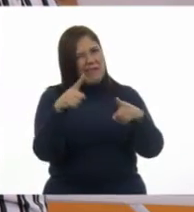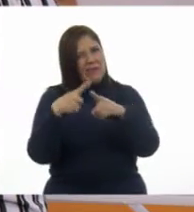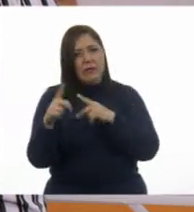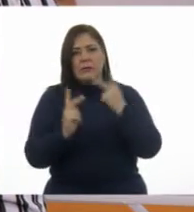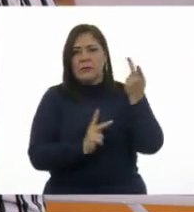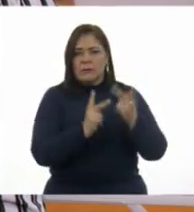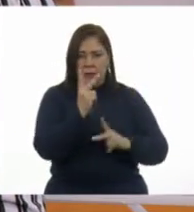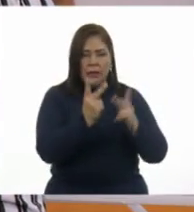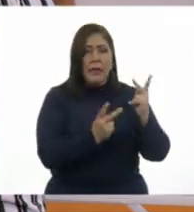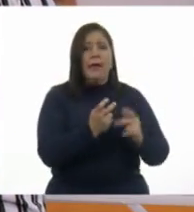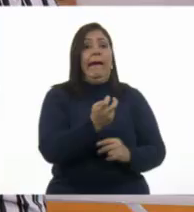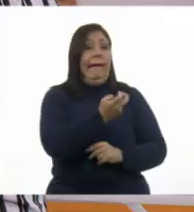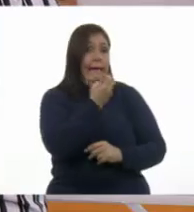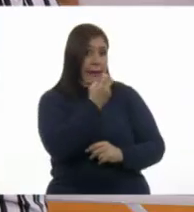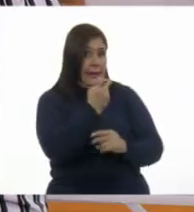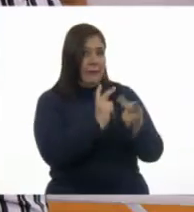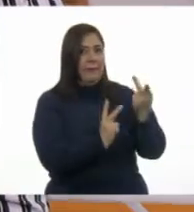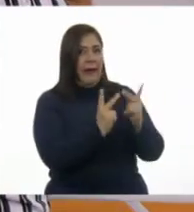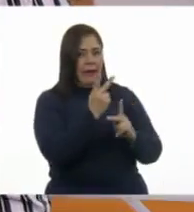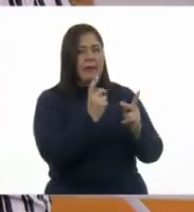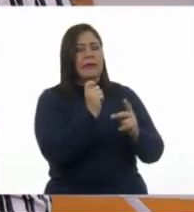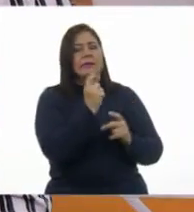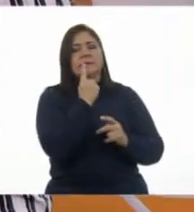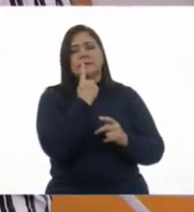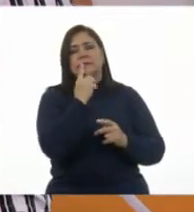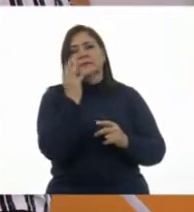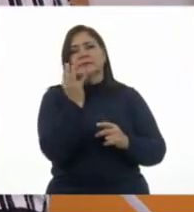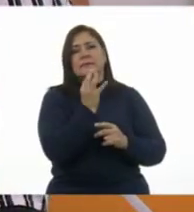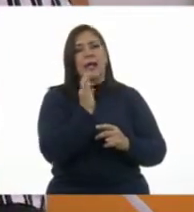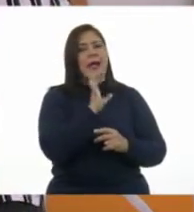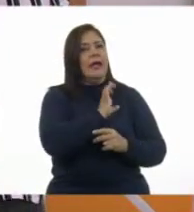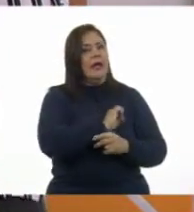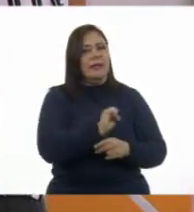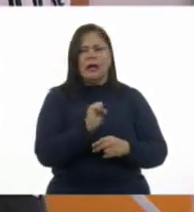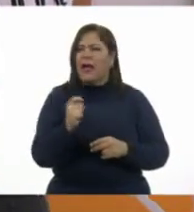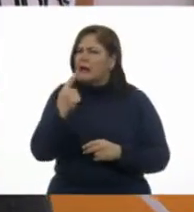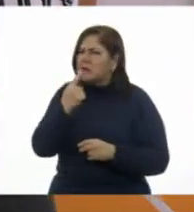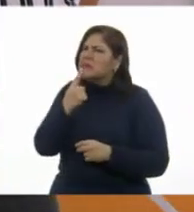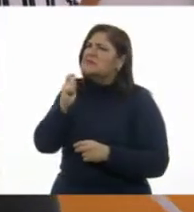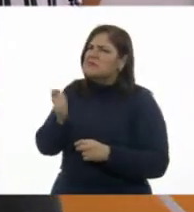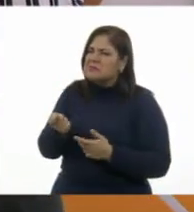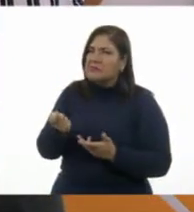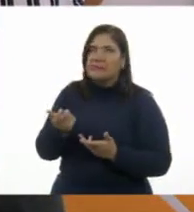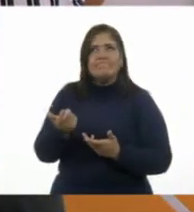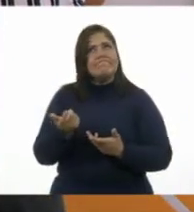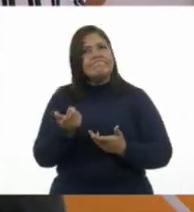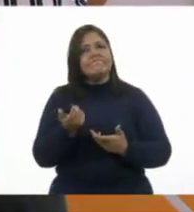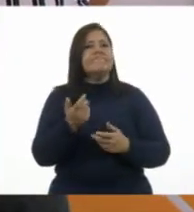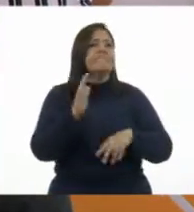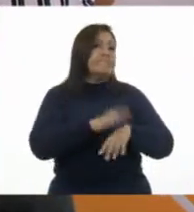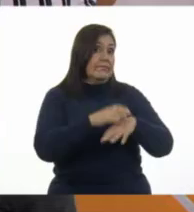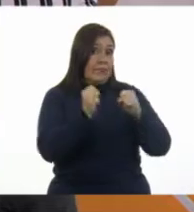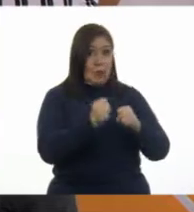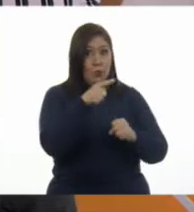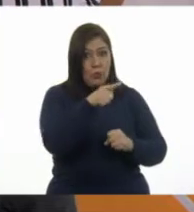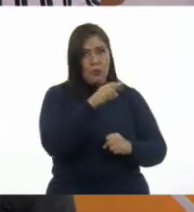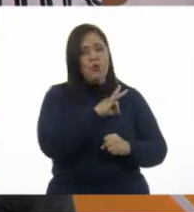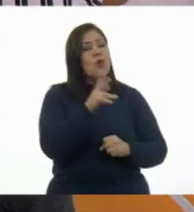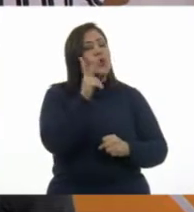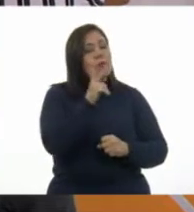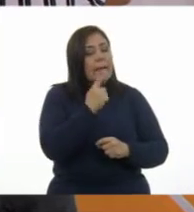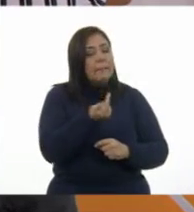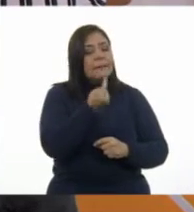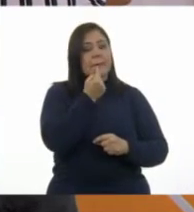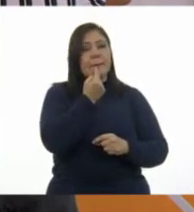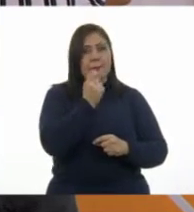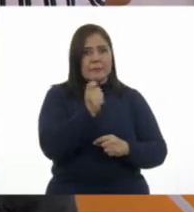aquí, ajá, a mí me encanta comerla. ¿A qué sabe? Mmm, sí. Tendrías que probarla. Ajá. Para